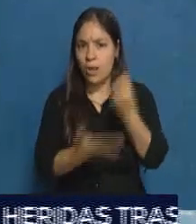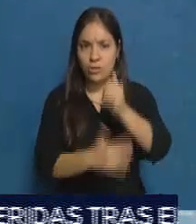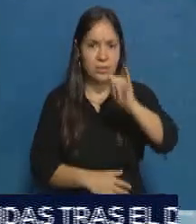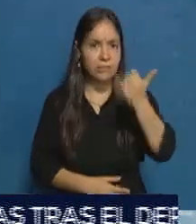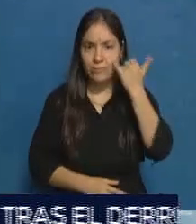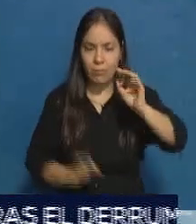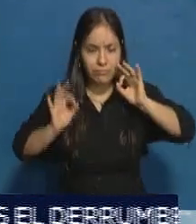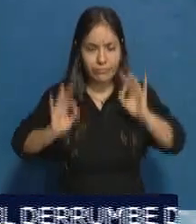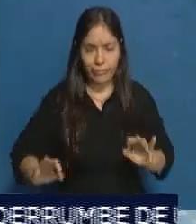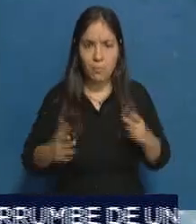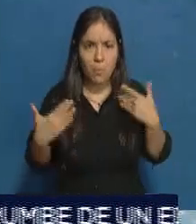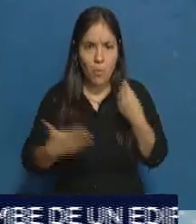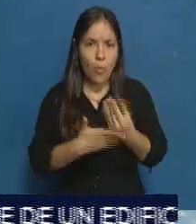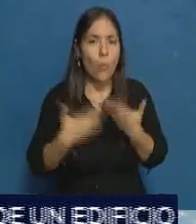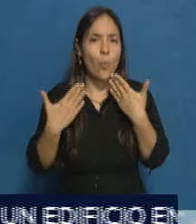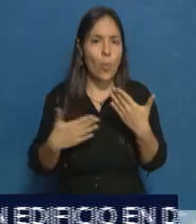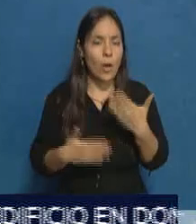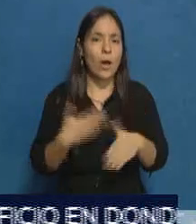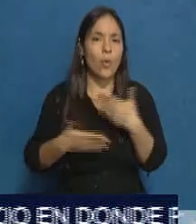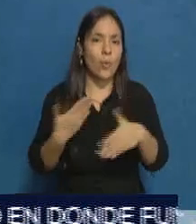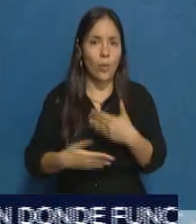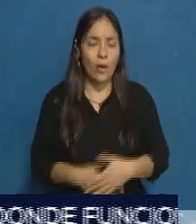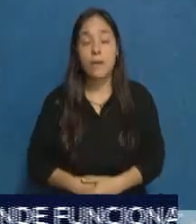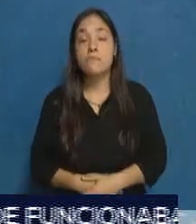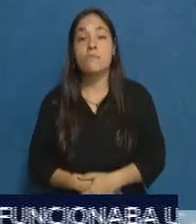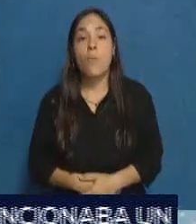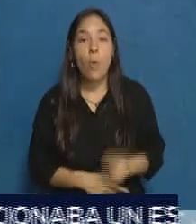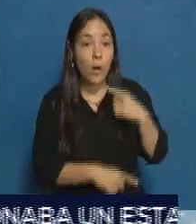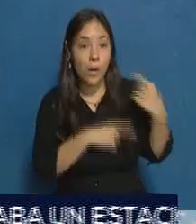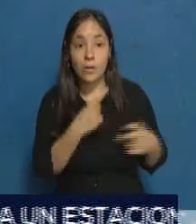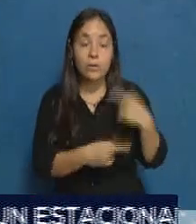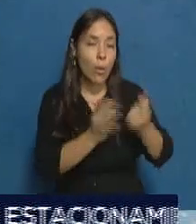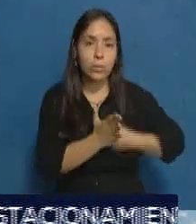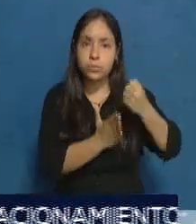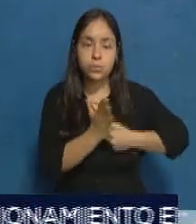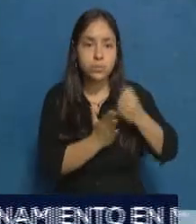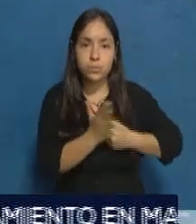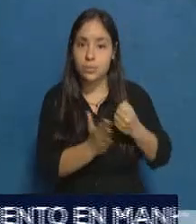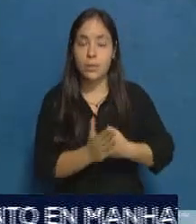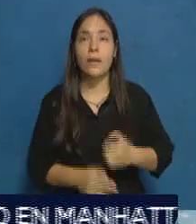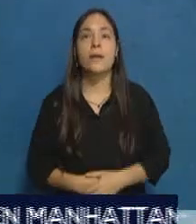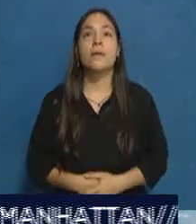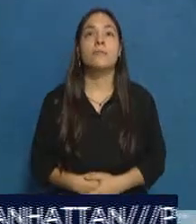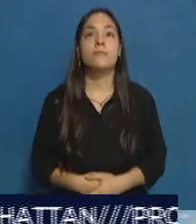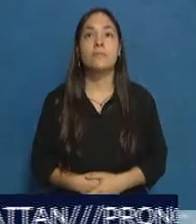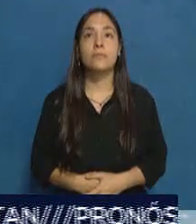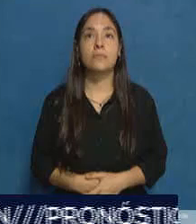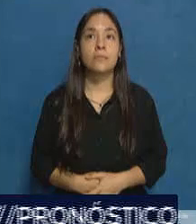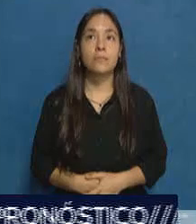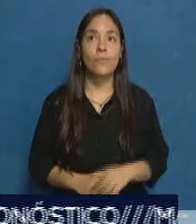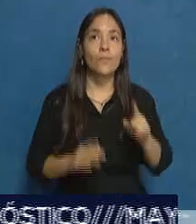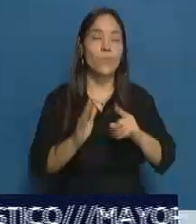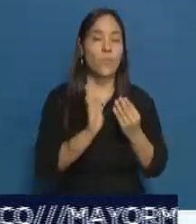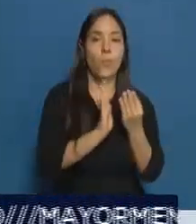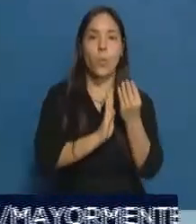listos, así que bueno, tenemos que seguir metiéndole, como digo siempre, y bueno, seguir ahí en la punta